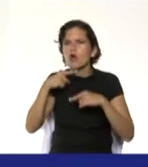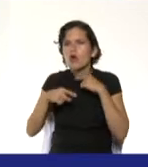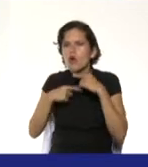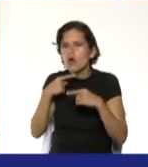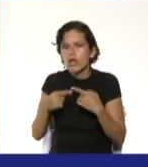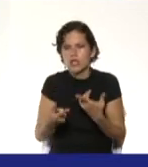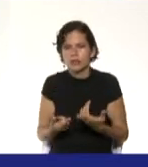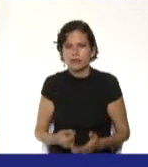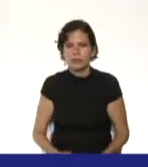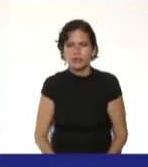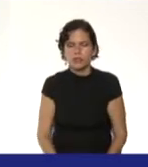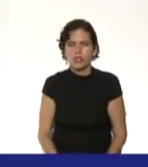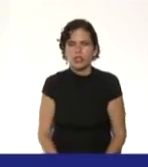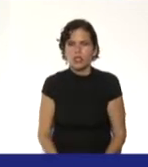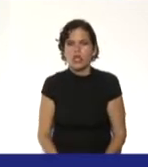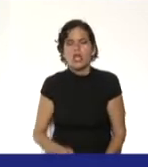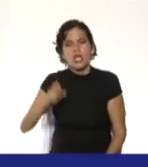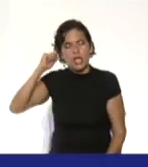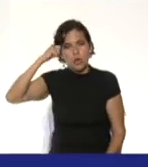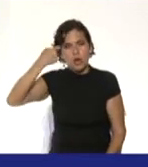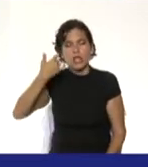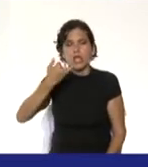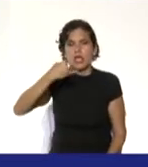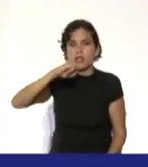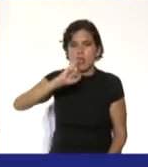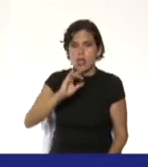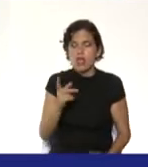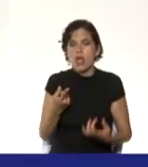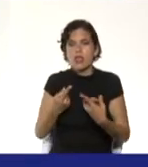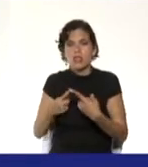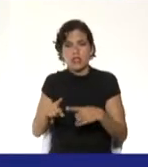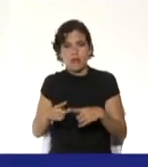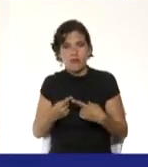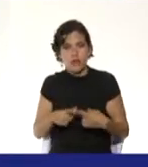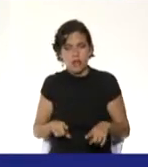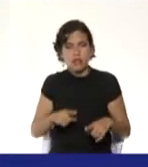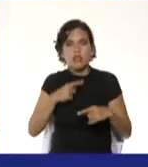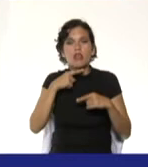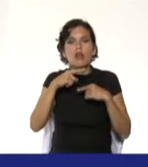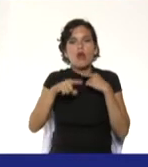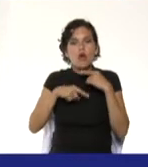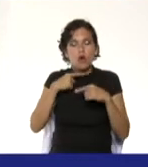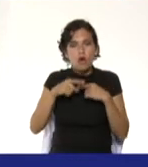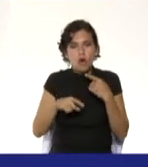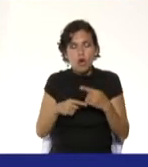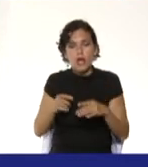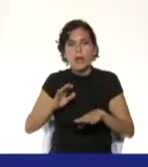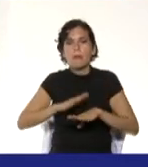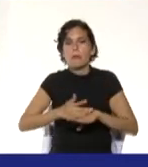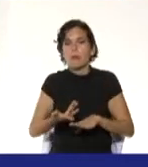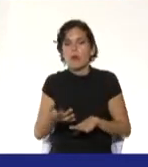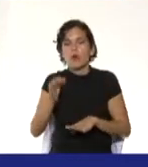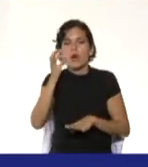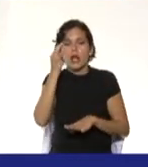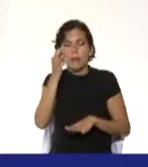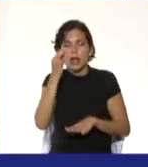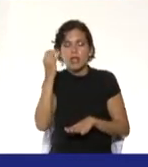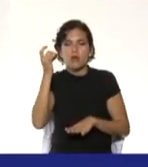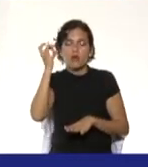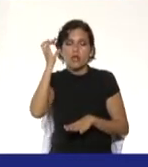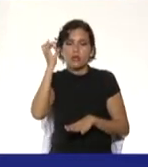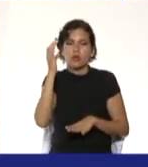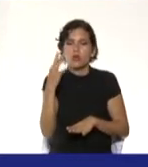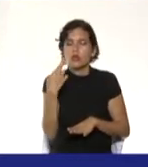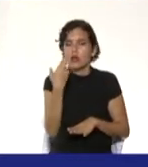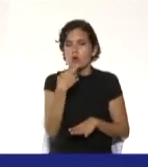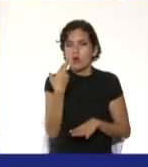cromático. Recuerden que se desprenden de allí una serie de colores por los colores primarios,